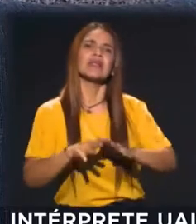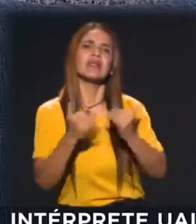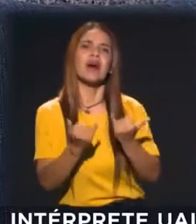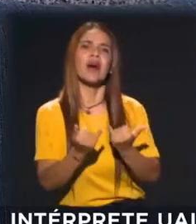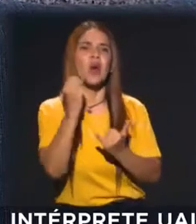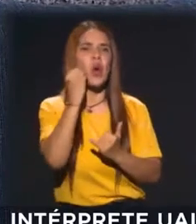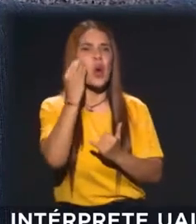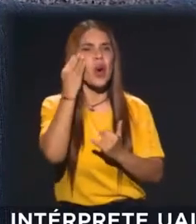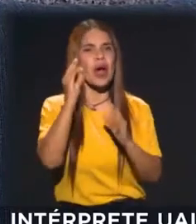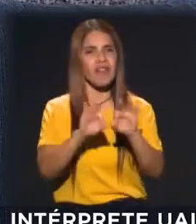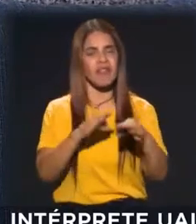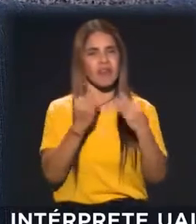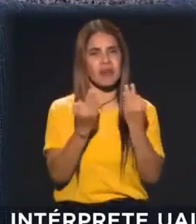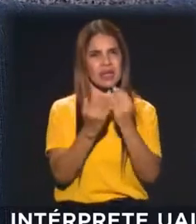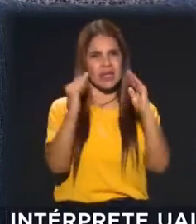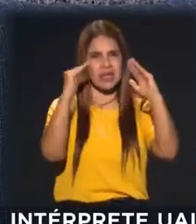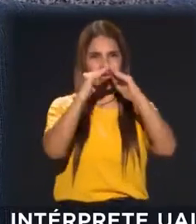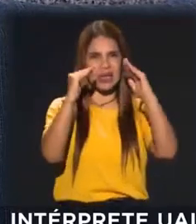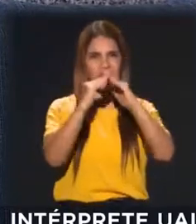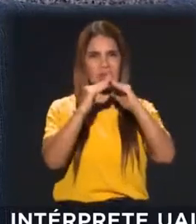siendo, sitios donde el aprendizaje